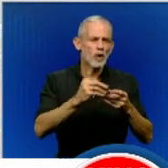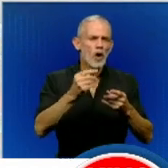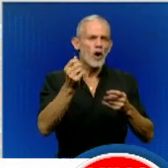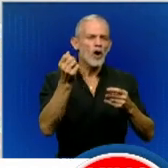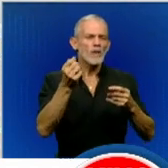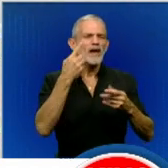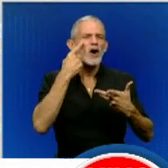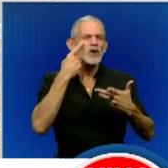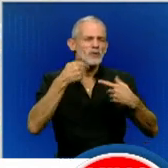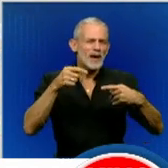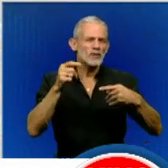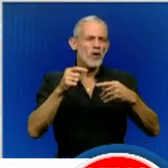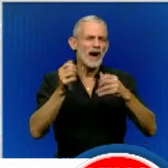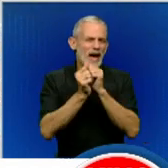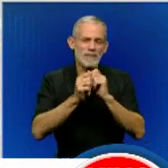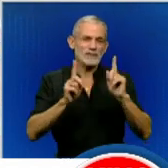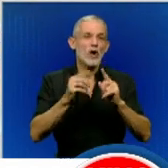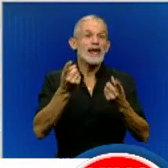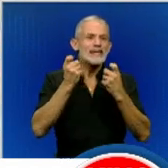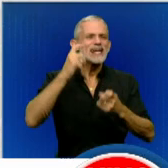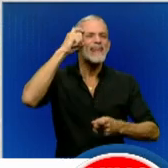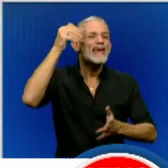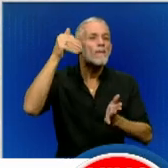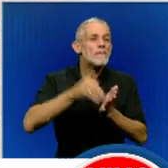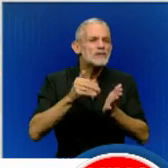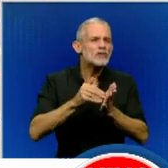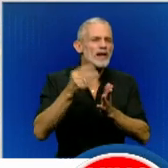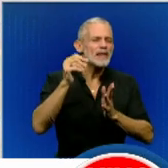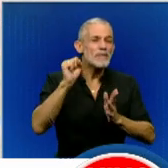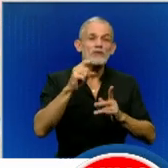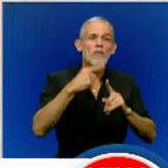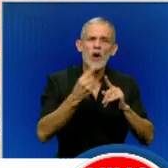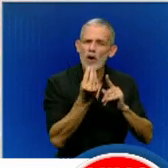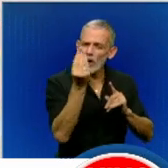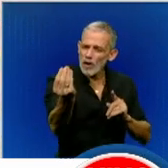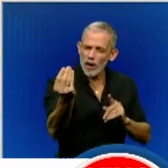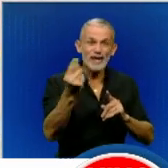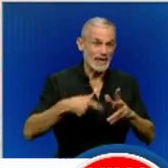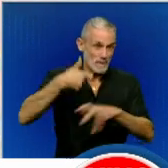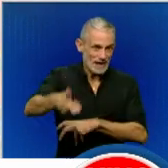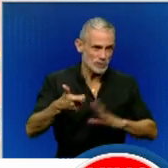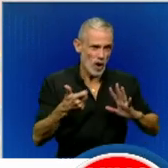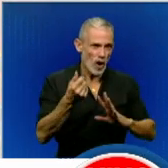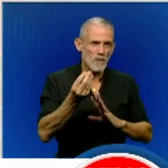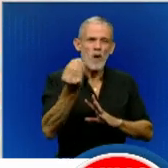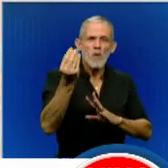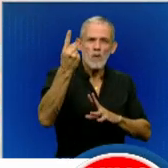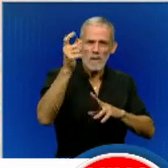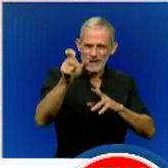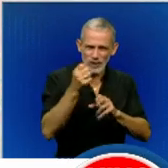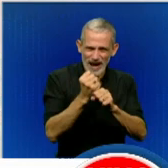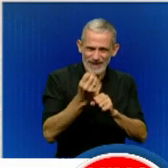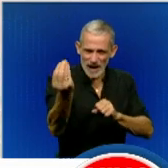economía del conocimiento hace falta más o menos 10 millones de pesos por cada puesto de trabajo a la inversión así que una empresa